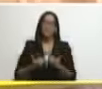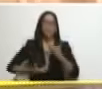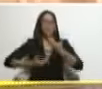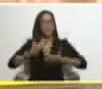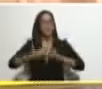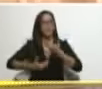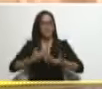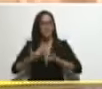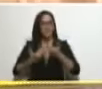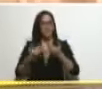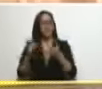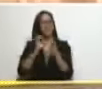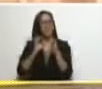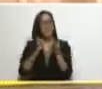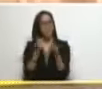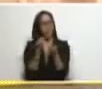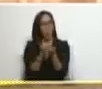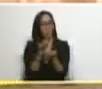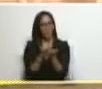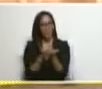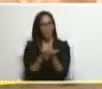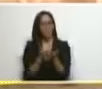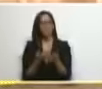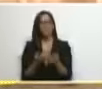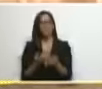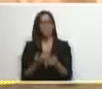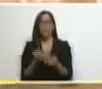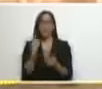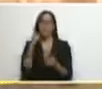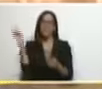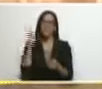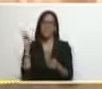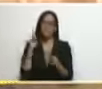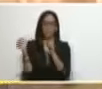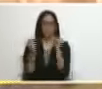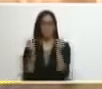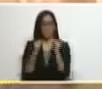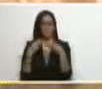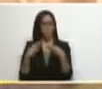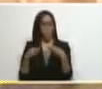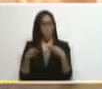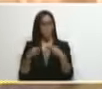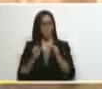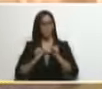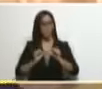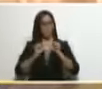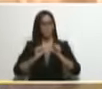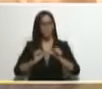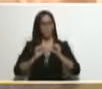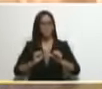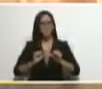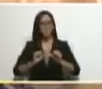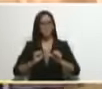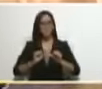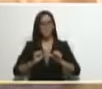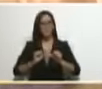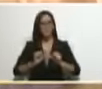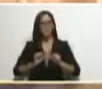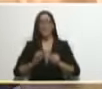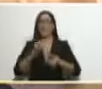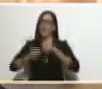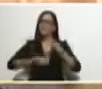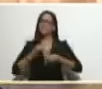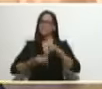nivel económico. Una Venezuela en debate público permanente, ejerciendo sus libertades,